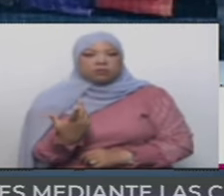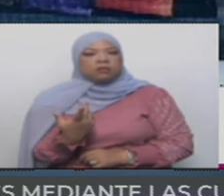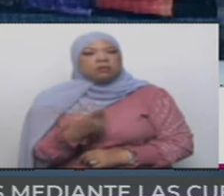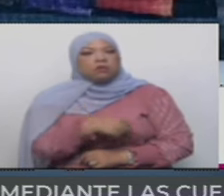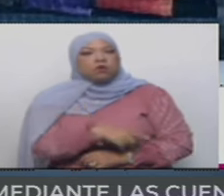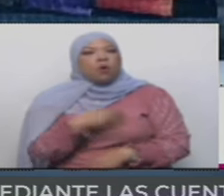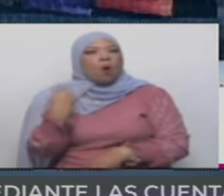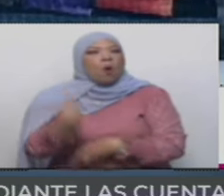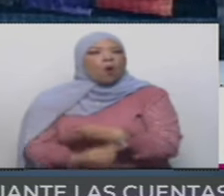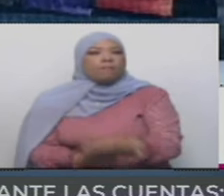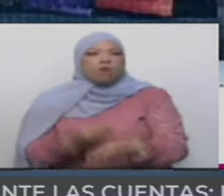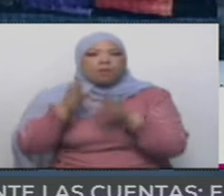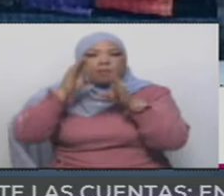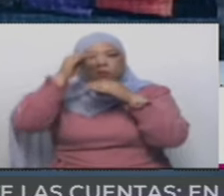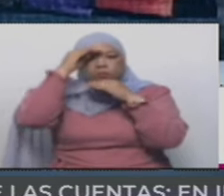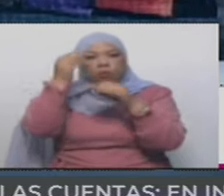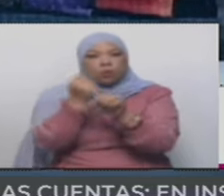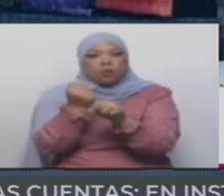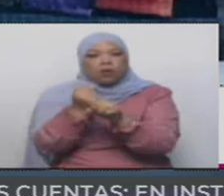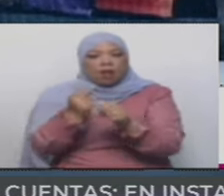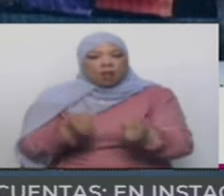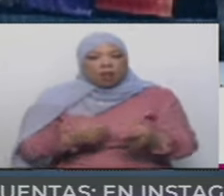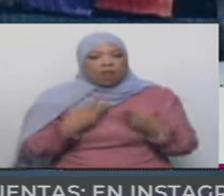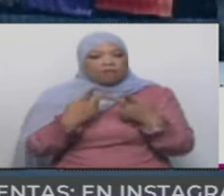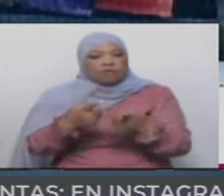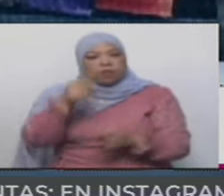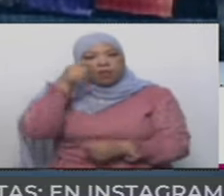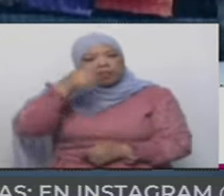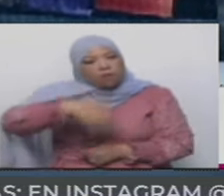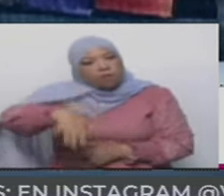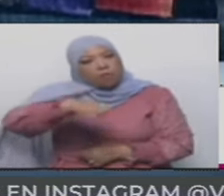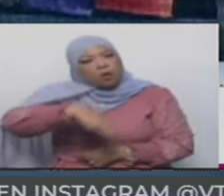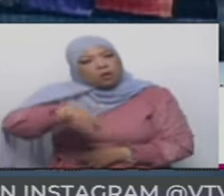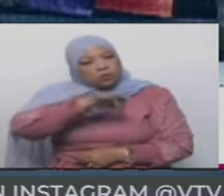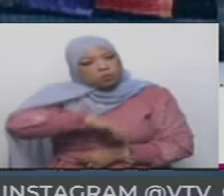¿Qué has escuchado tú? ¿Cómo está la voluntad del pueblo para construir esa